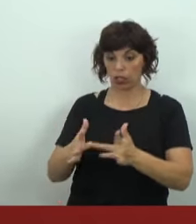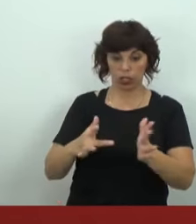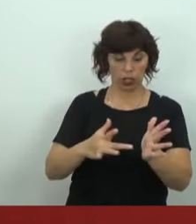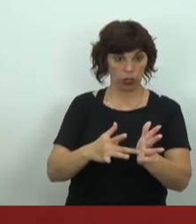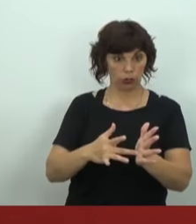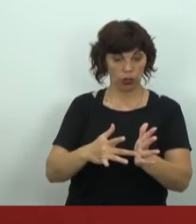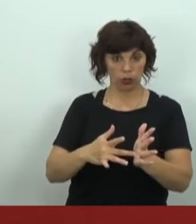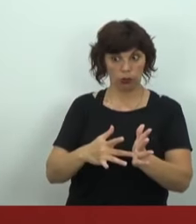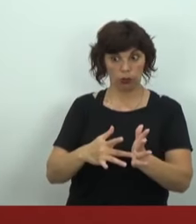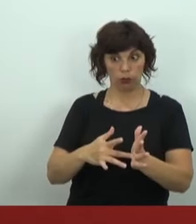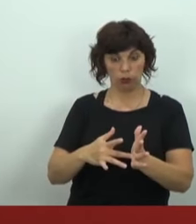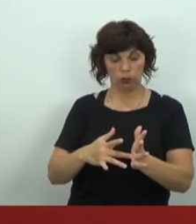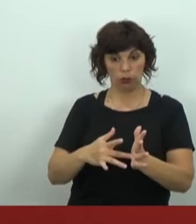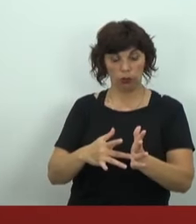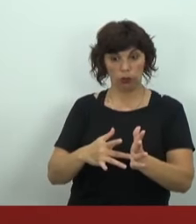la sangre de Jesucristo